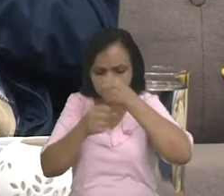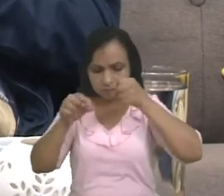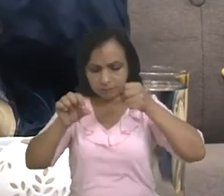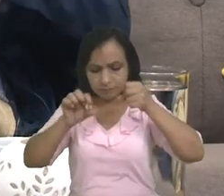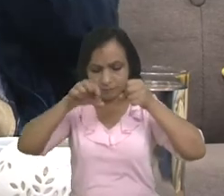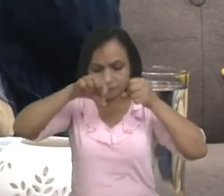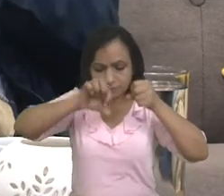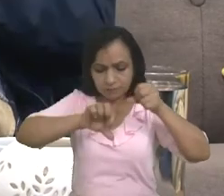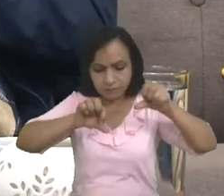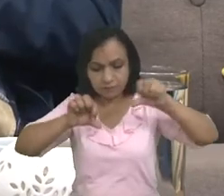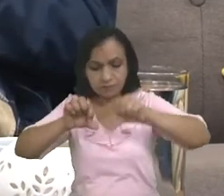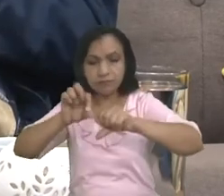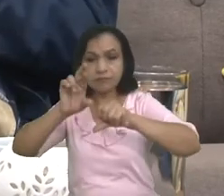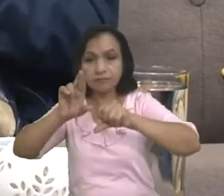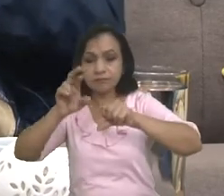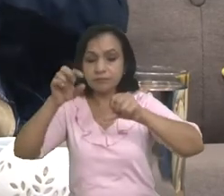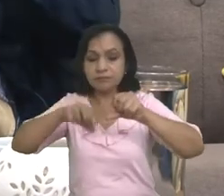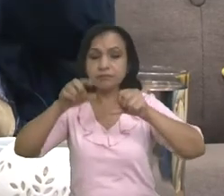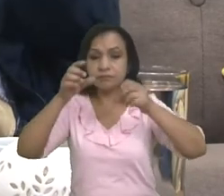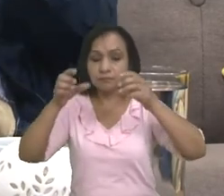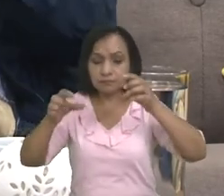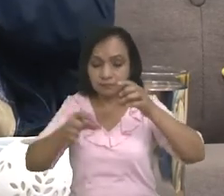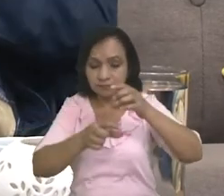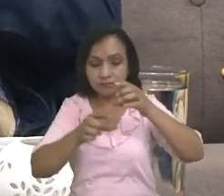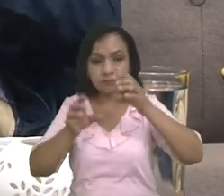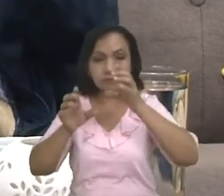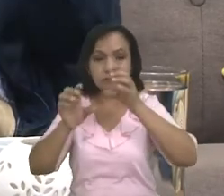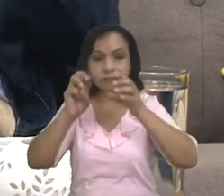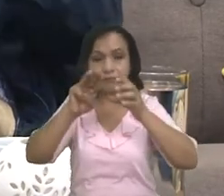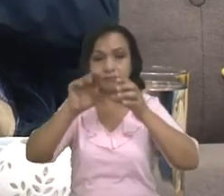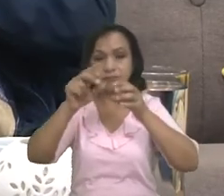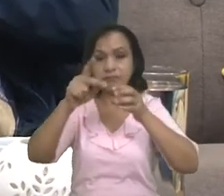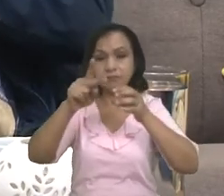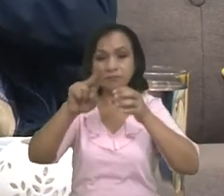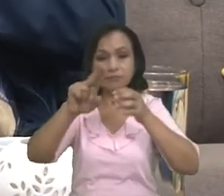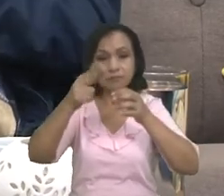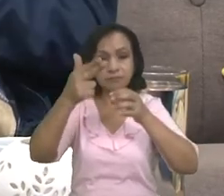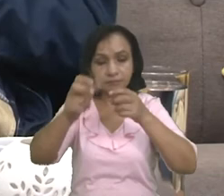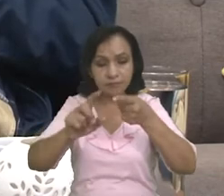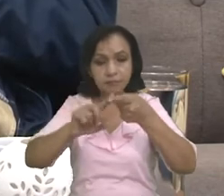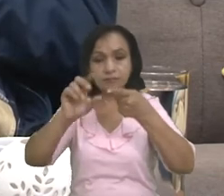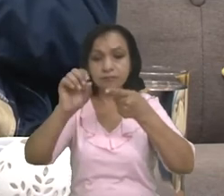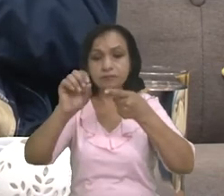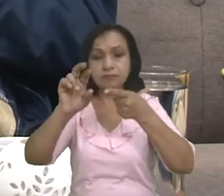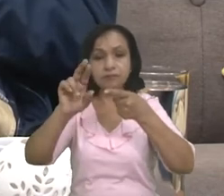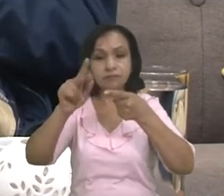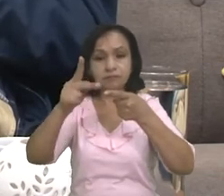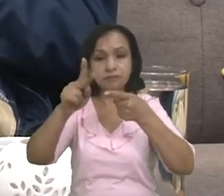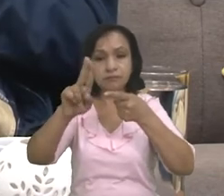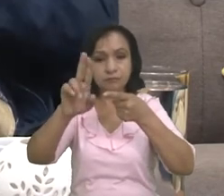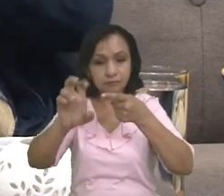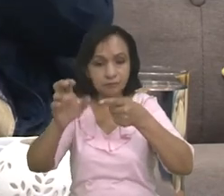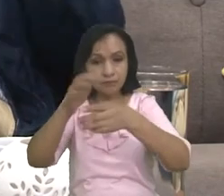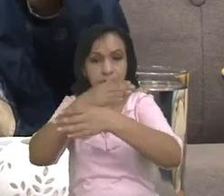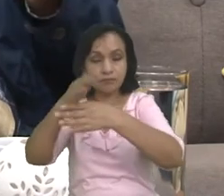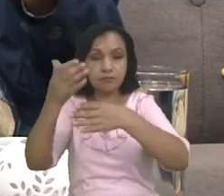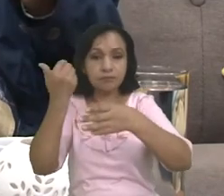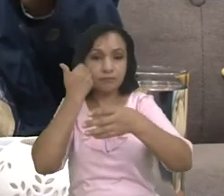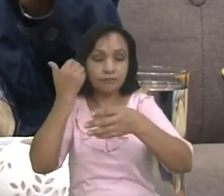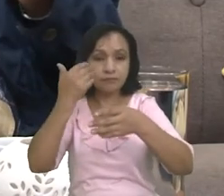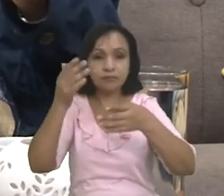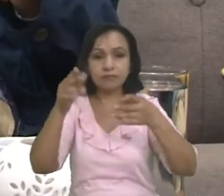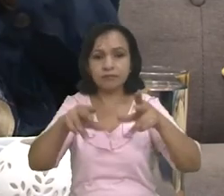el hanta virus el virus mapuche oro puche cualquiera de todos esos otros vídeos que no